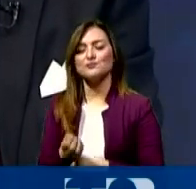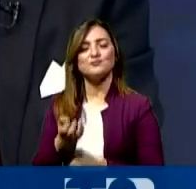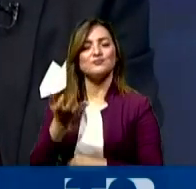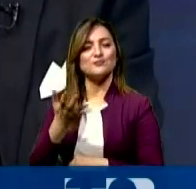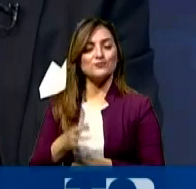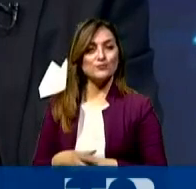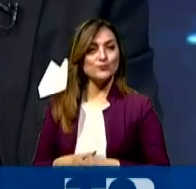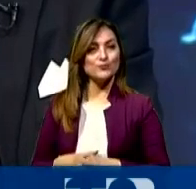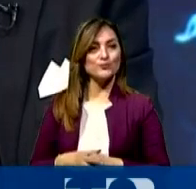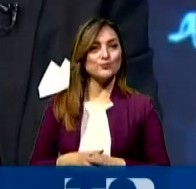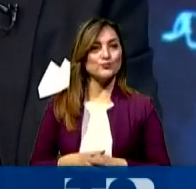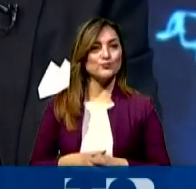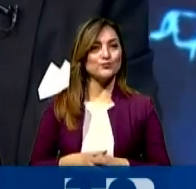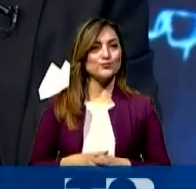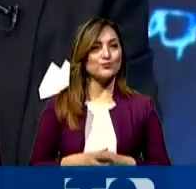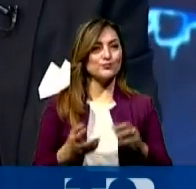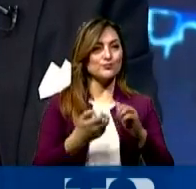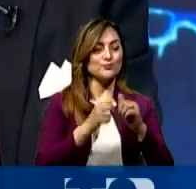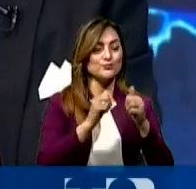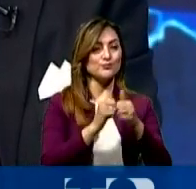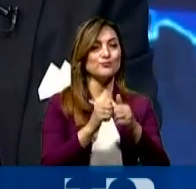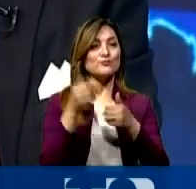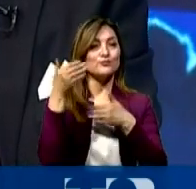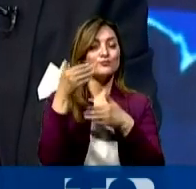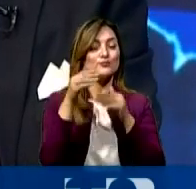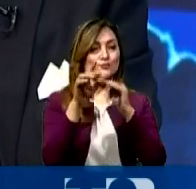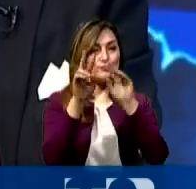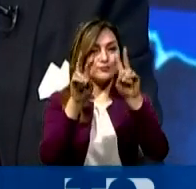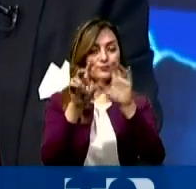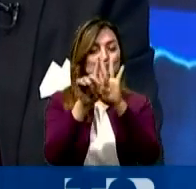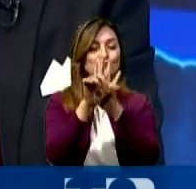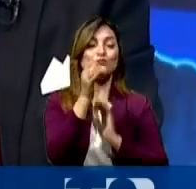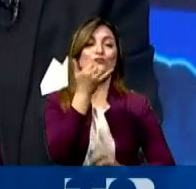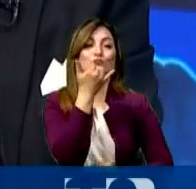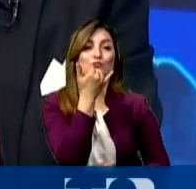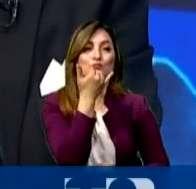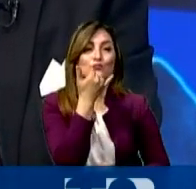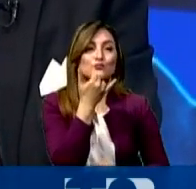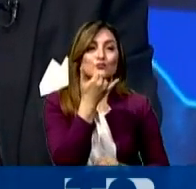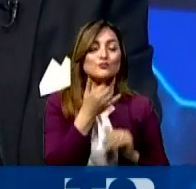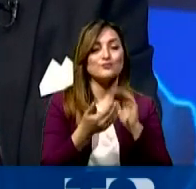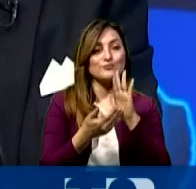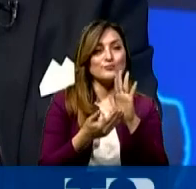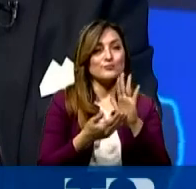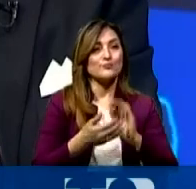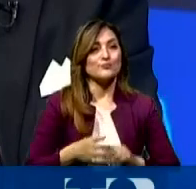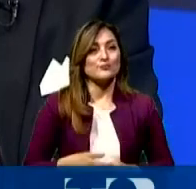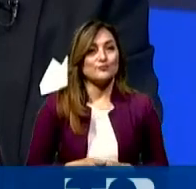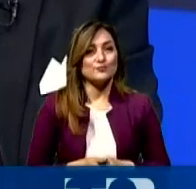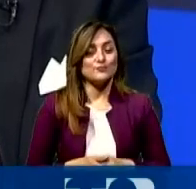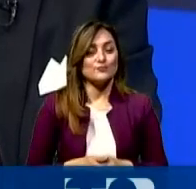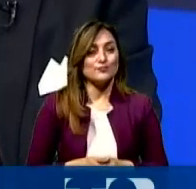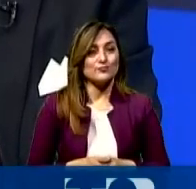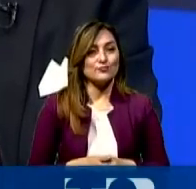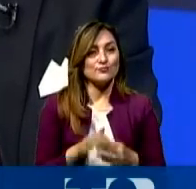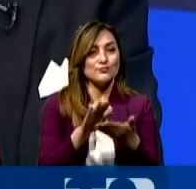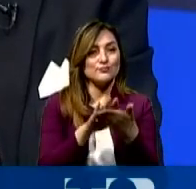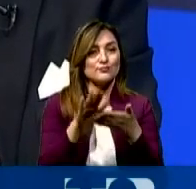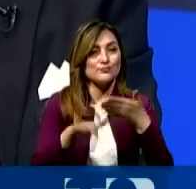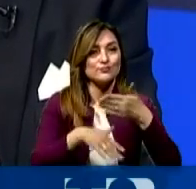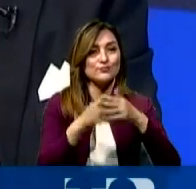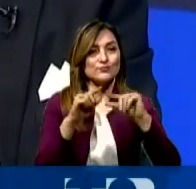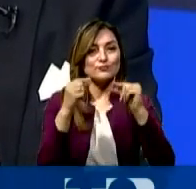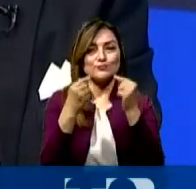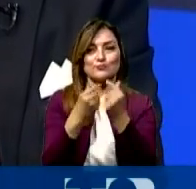todos los efectos políticos en los jurídicos se cometen errores como el de administrar a todos en